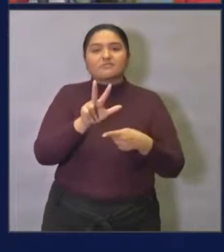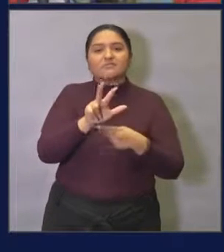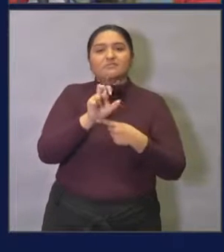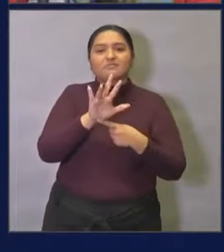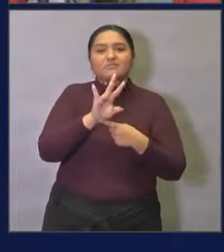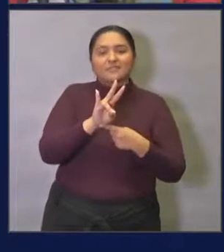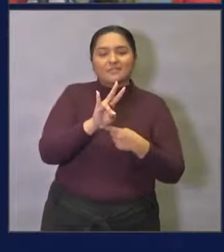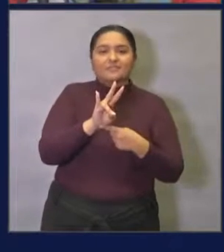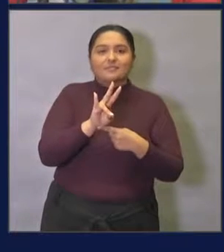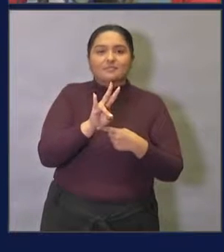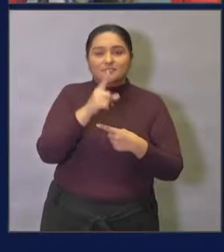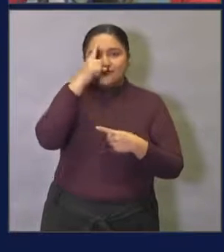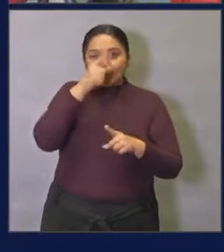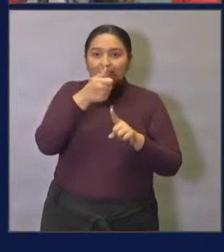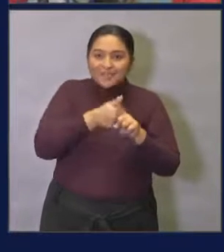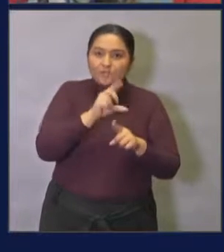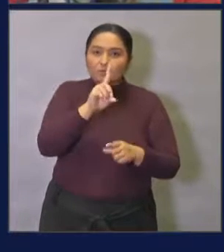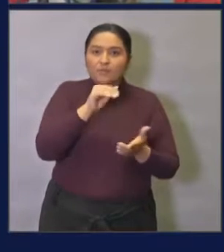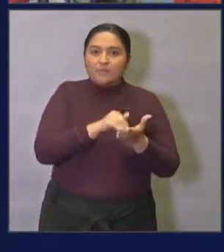personas,